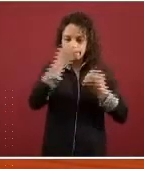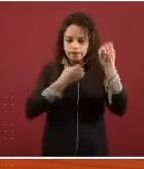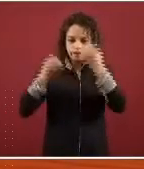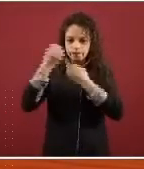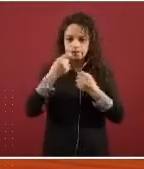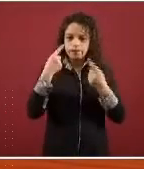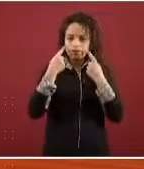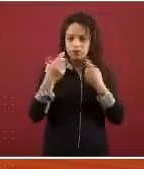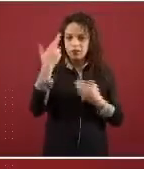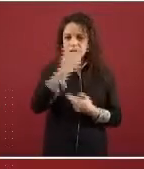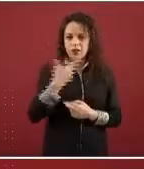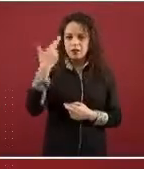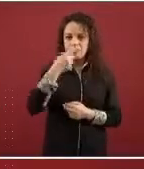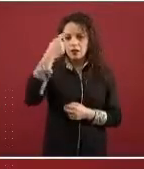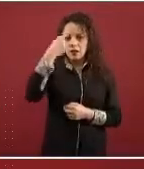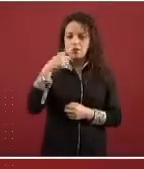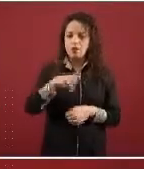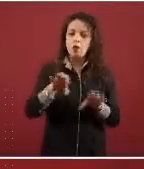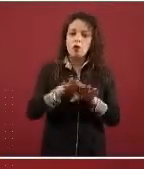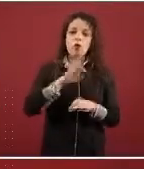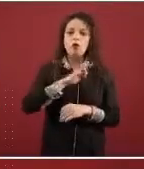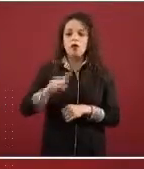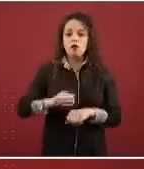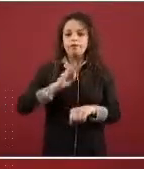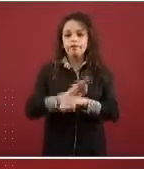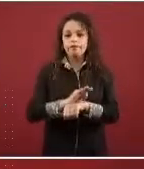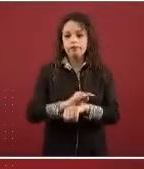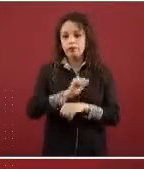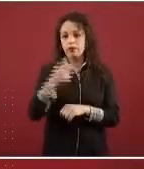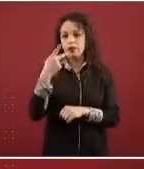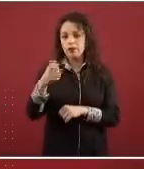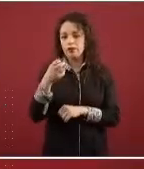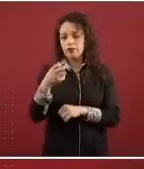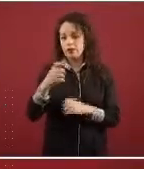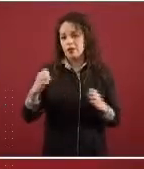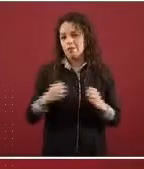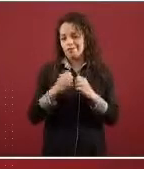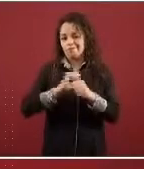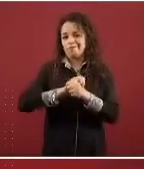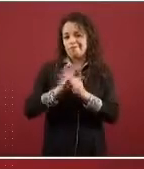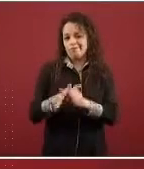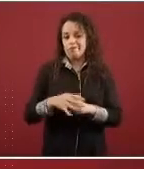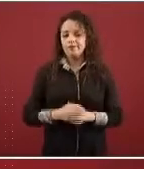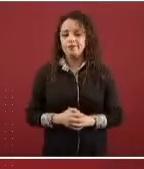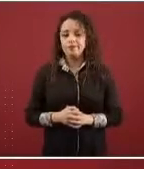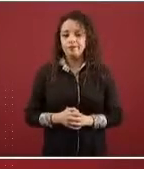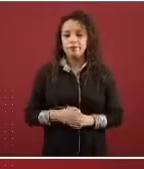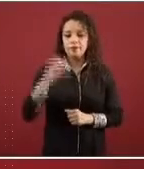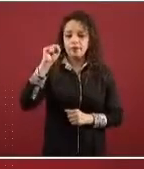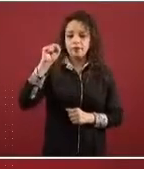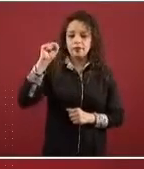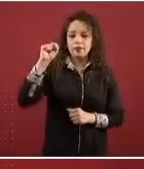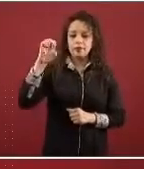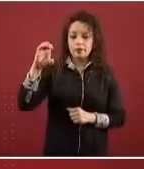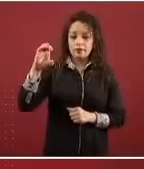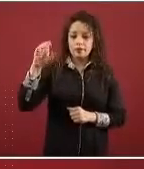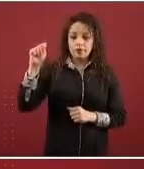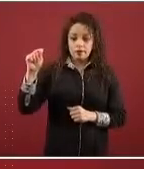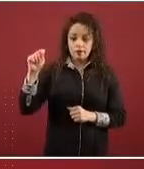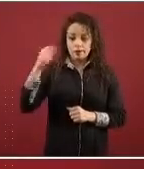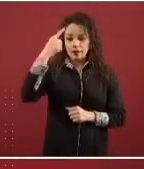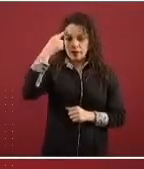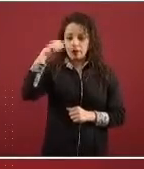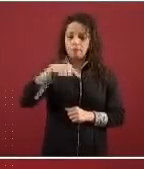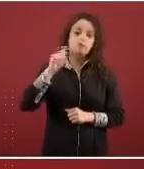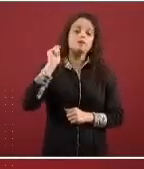que contribuyan a hacer frente a la pandemia. 8. A la Secretaría de Comunicaciones y Transportes para la aplicación de disposiciones